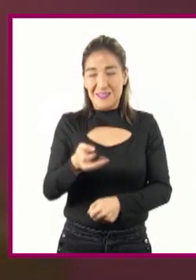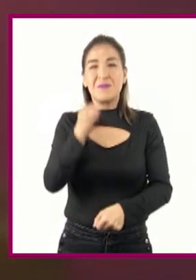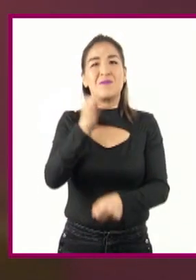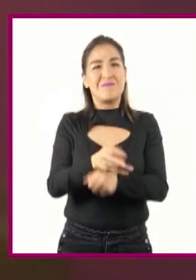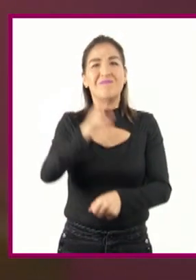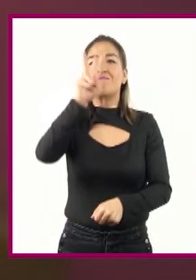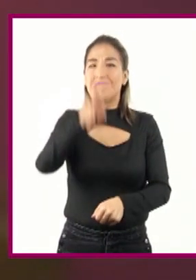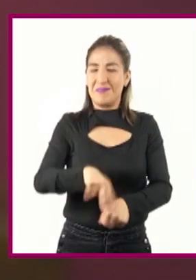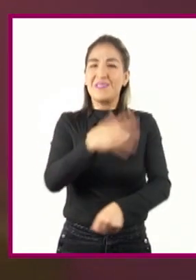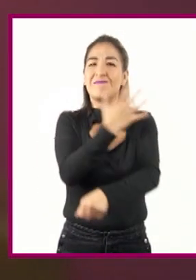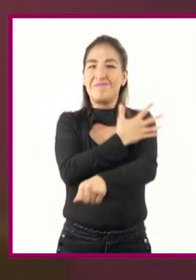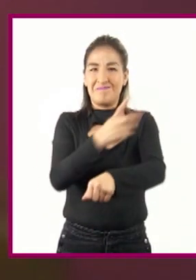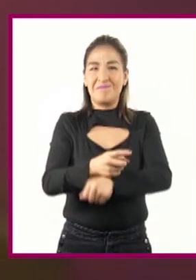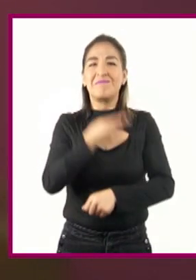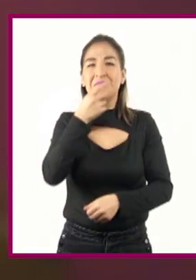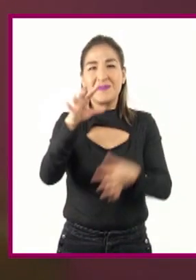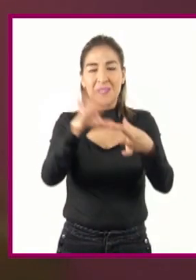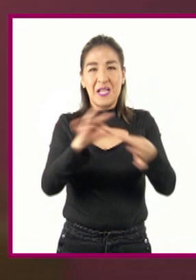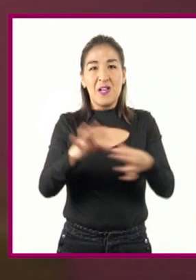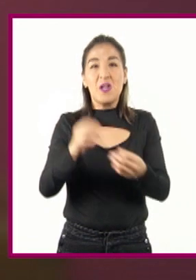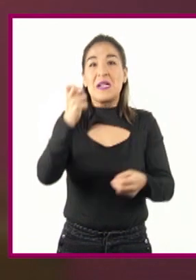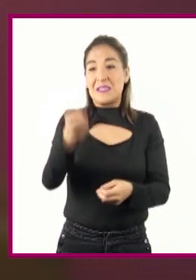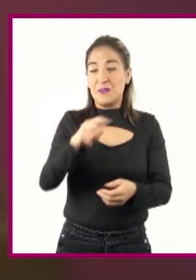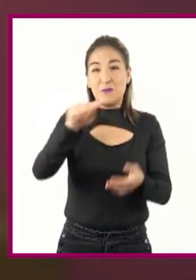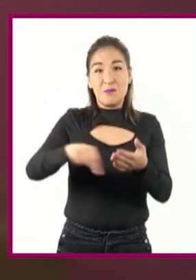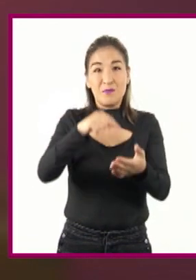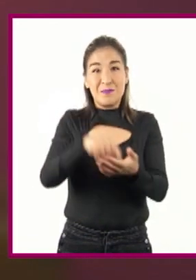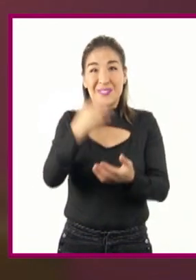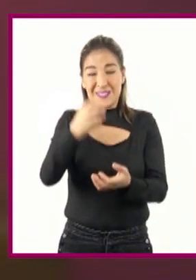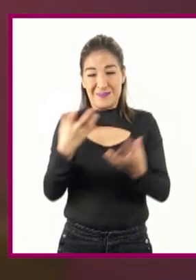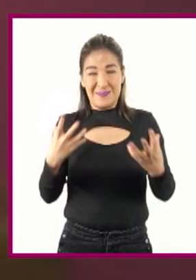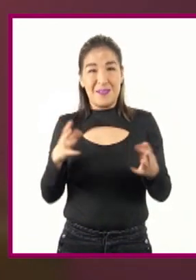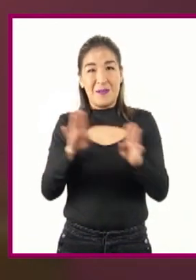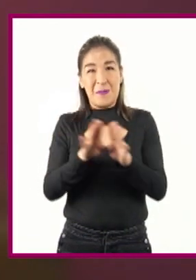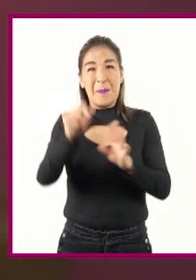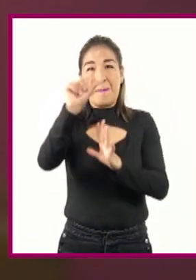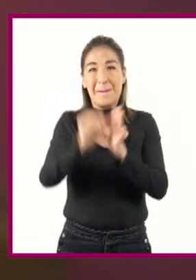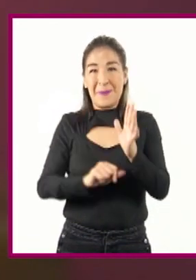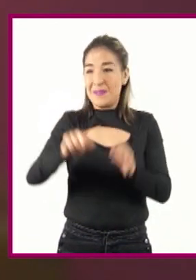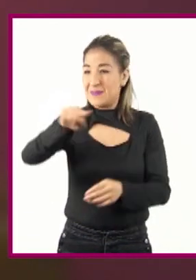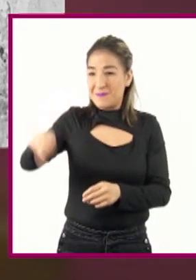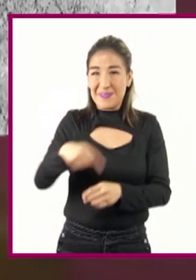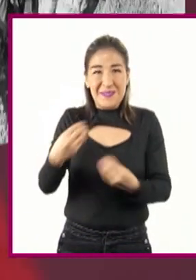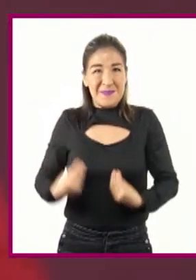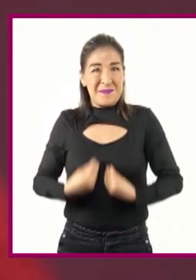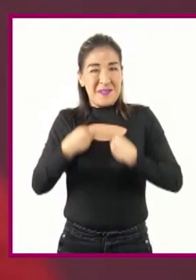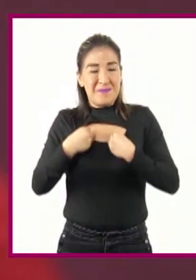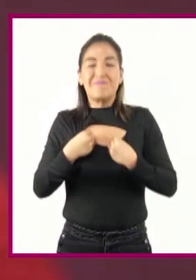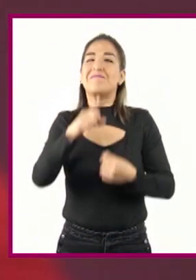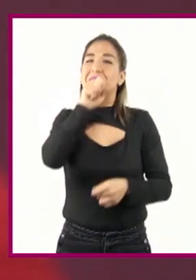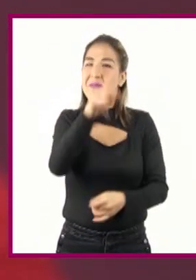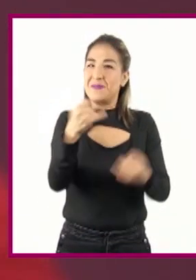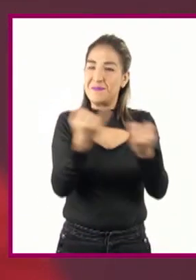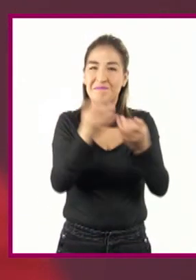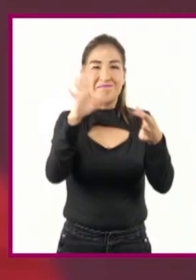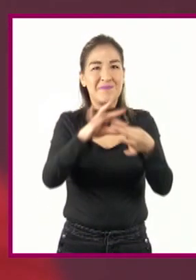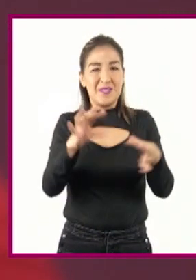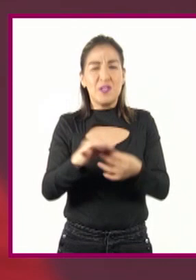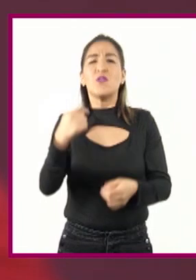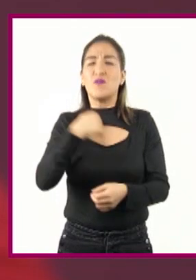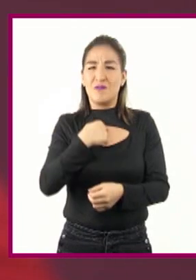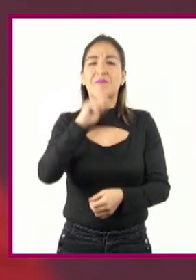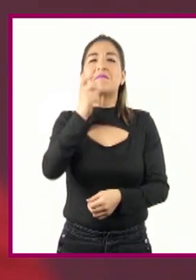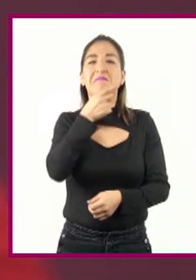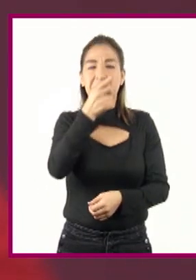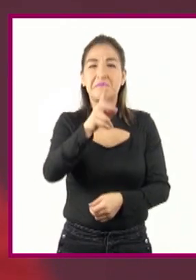honestamente la verdad y cualquiera que haya estado en los últimos meses te dirá lo mismo. Yo también puedo añadir que